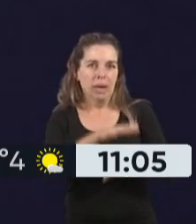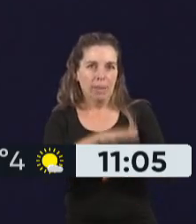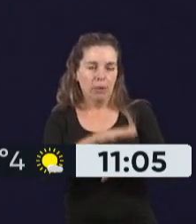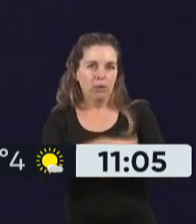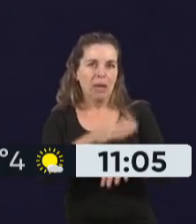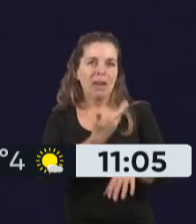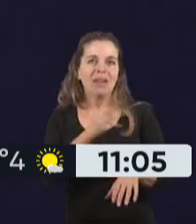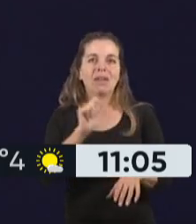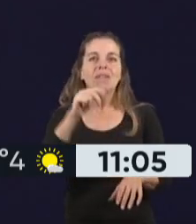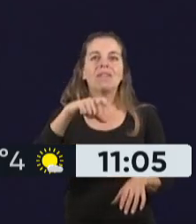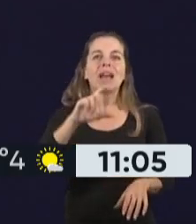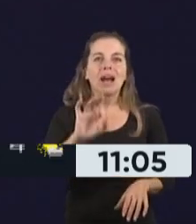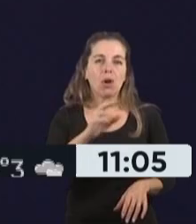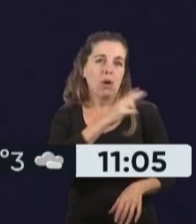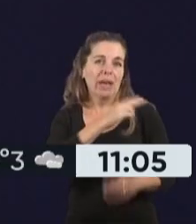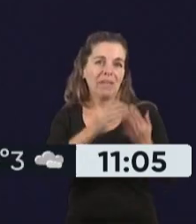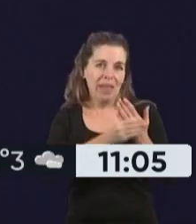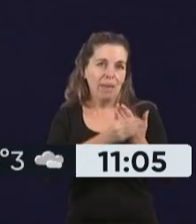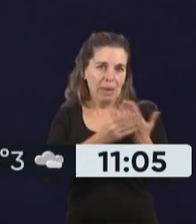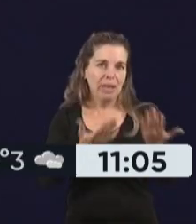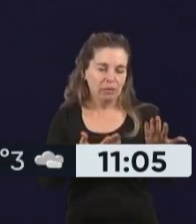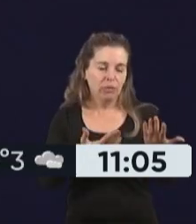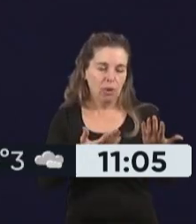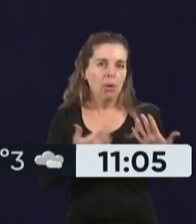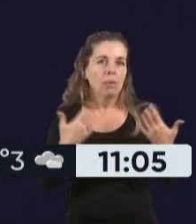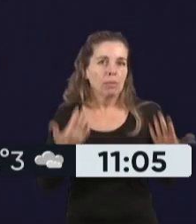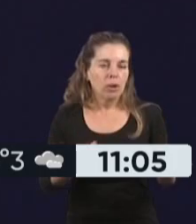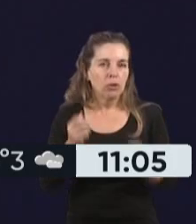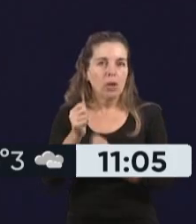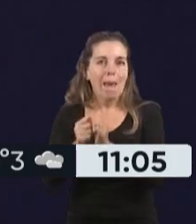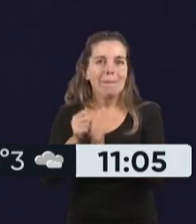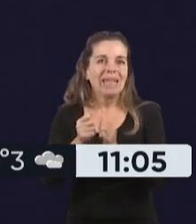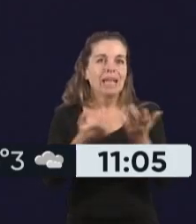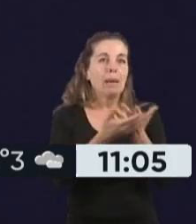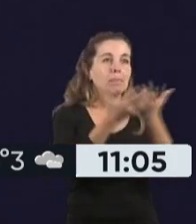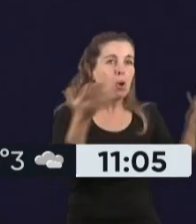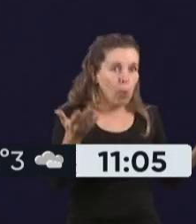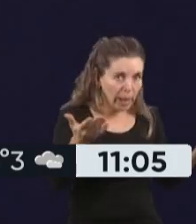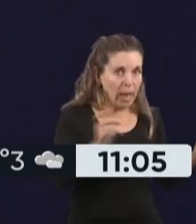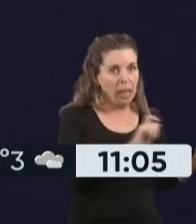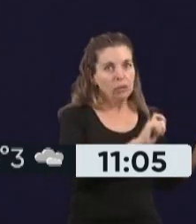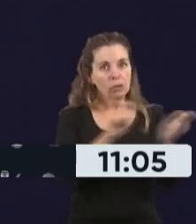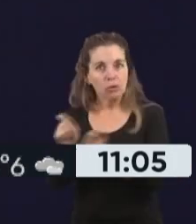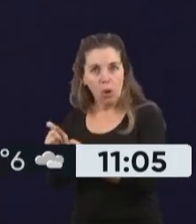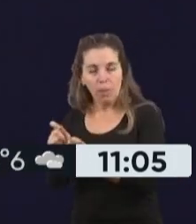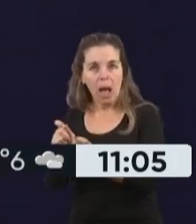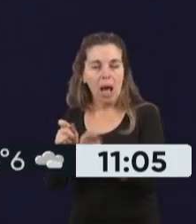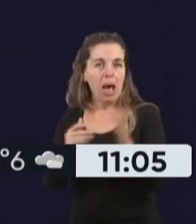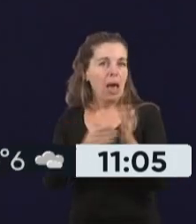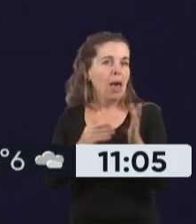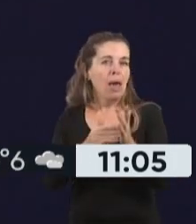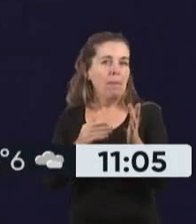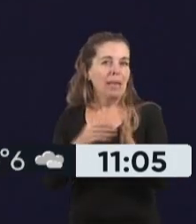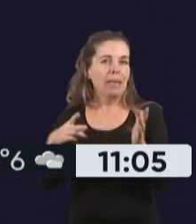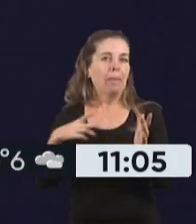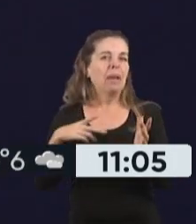Guillermo Francos, y efectivamente todas las empresas públicas van a pasar a la órbita de quien le corresponda por una cuestión